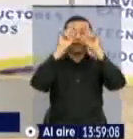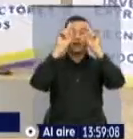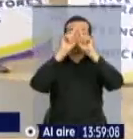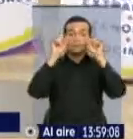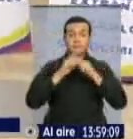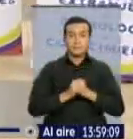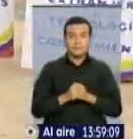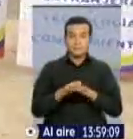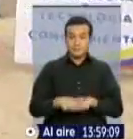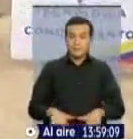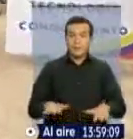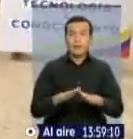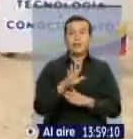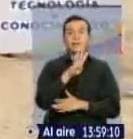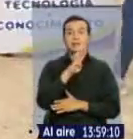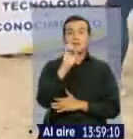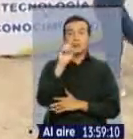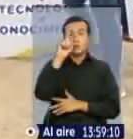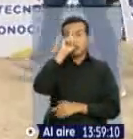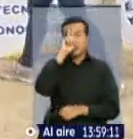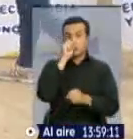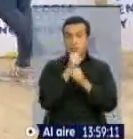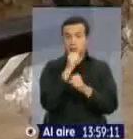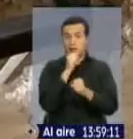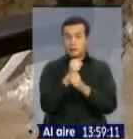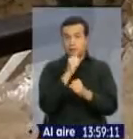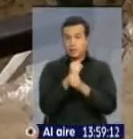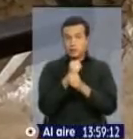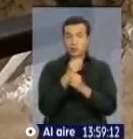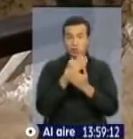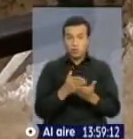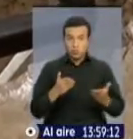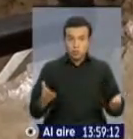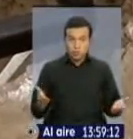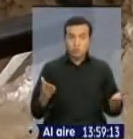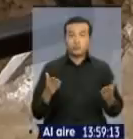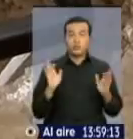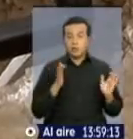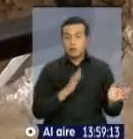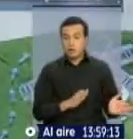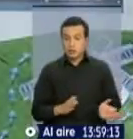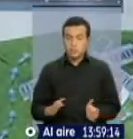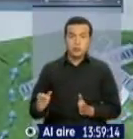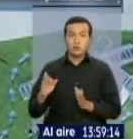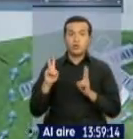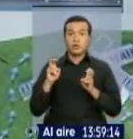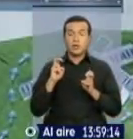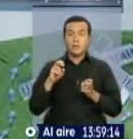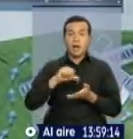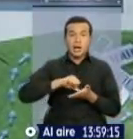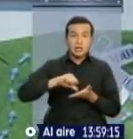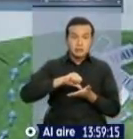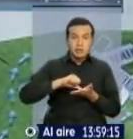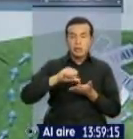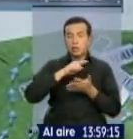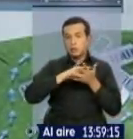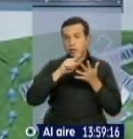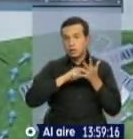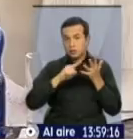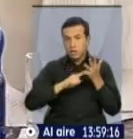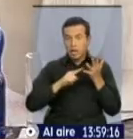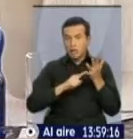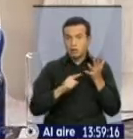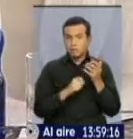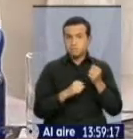La planta, que generará 50 empleos directos y fabricará productos para el tratamiento del colesterol, triglicéridos, entre